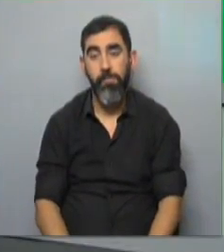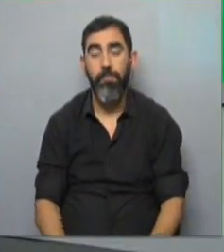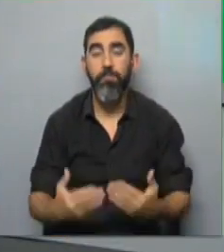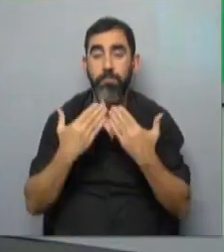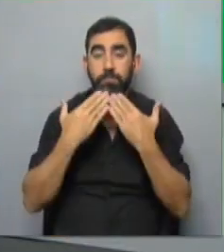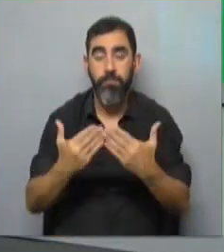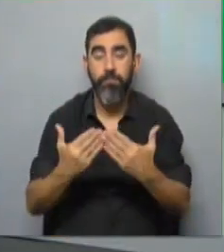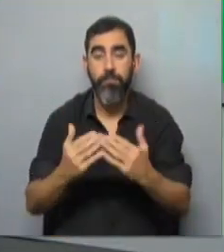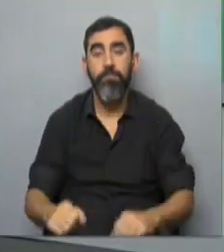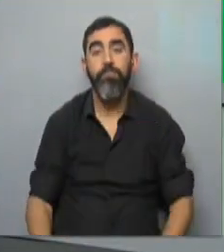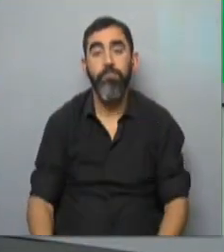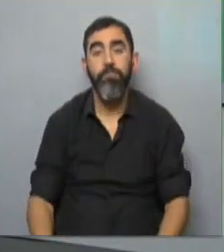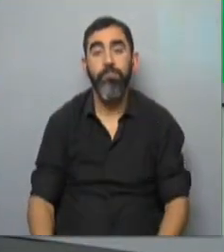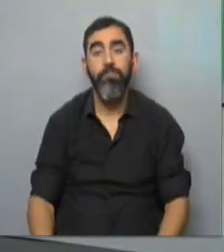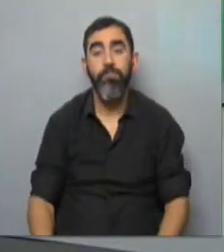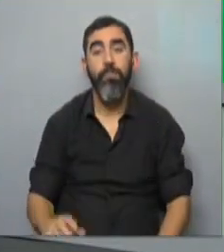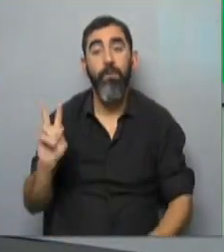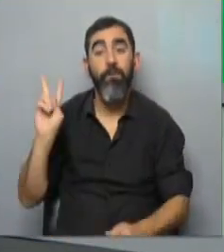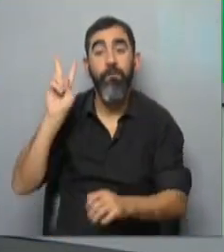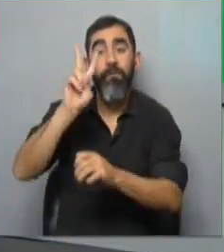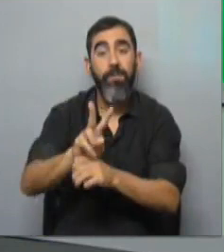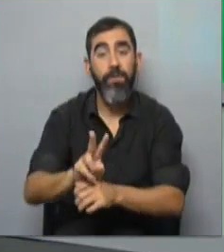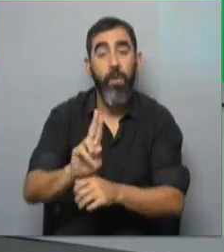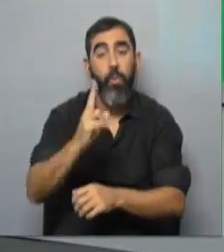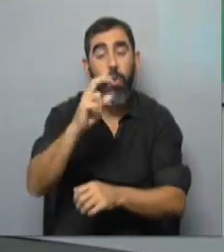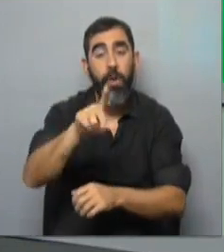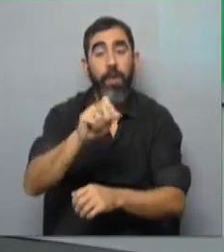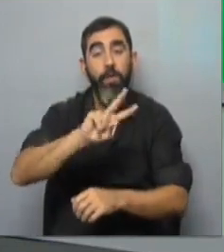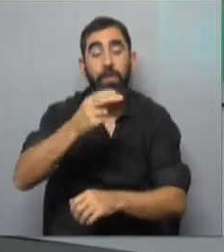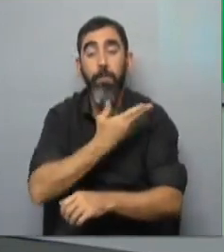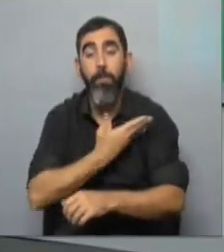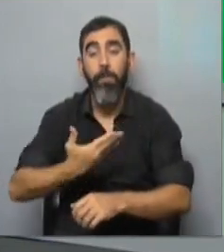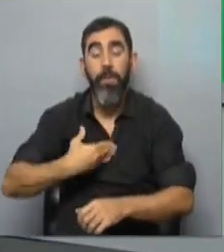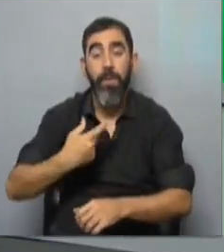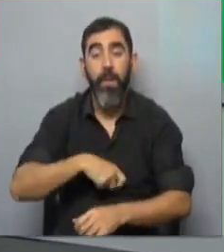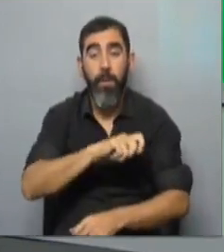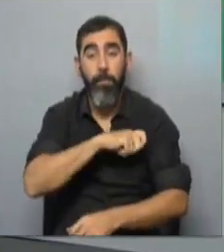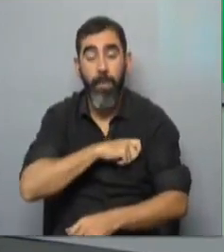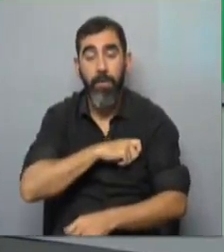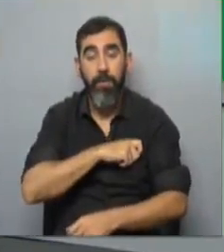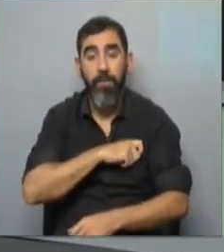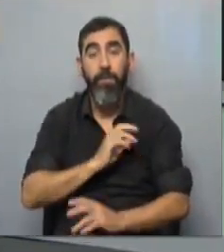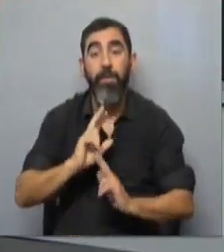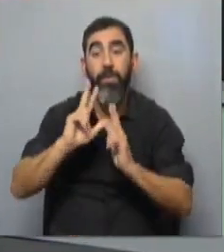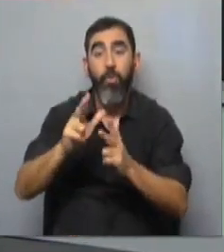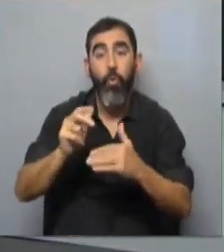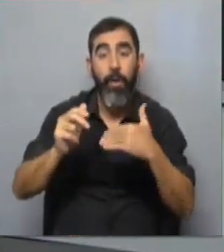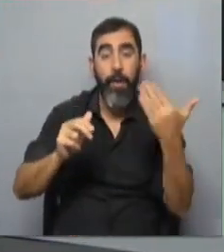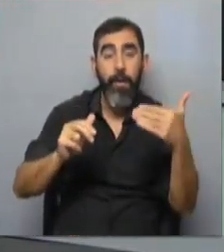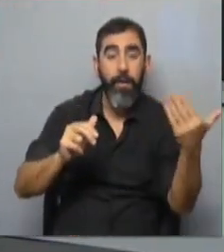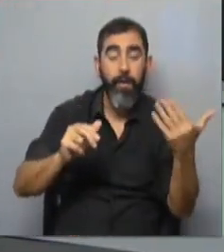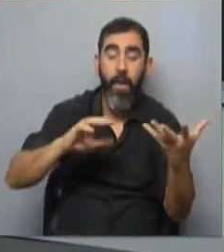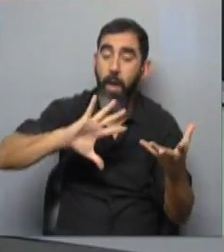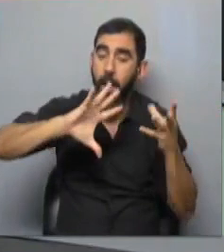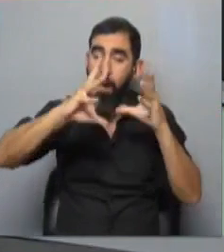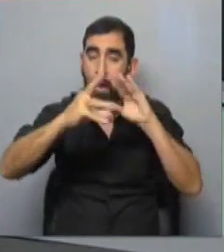Muchas gracias, Luca. Les contamos que de visita en nuestro país el ex vicepresidente de España, el politólogo Pablo Iglesias, aseguró que la izquierda debe adaptarse a